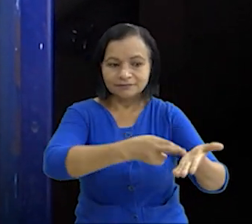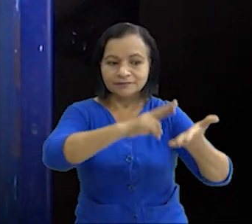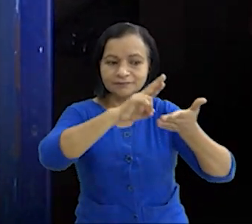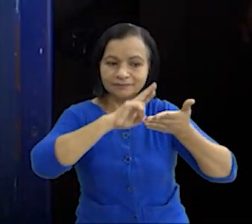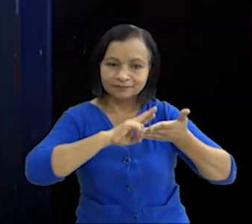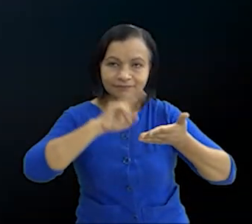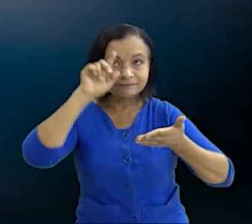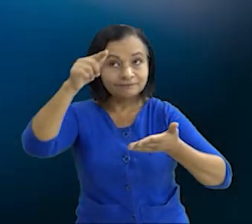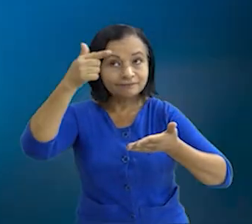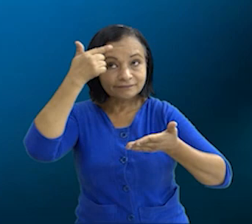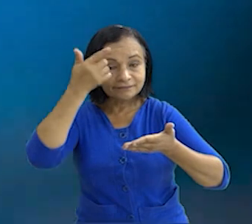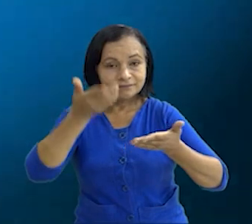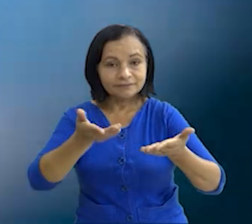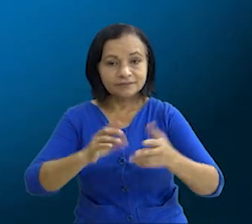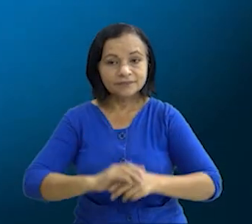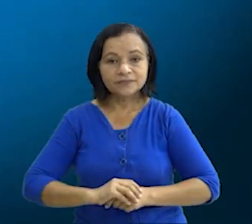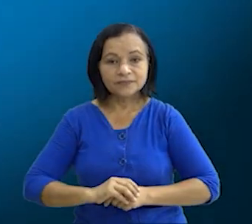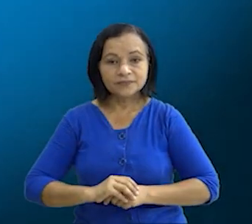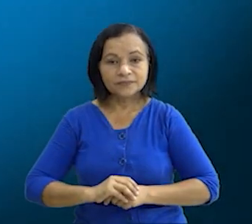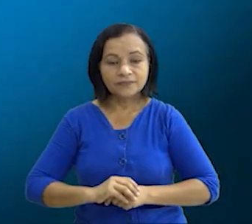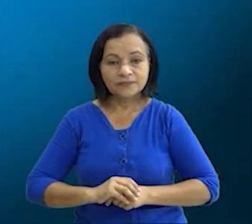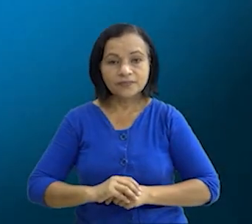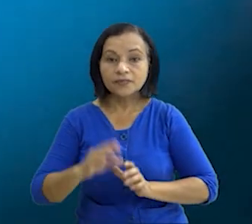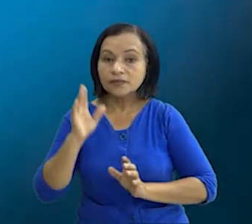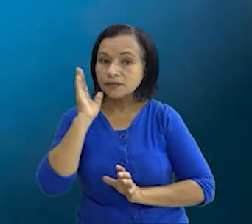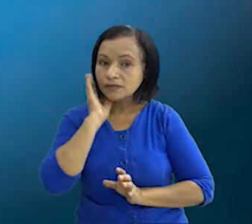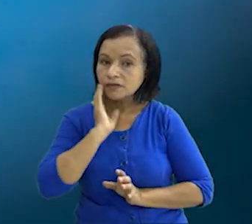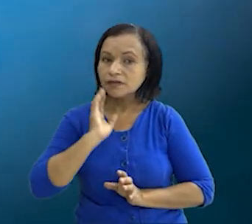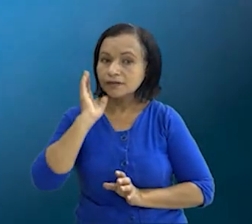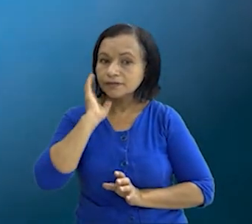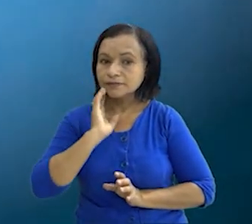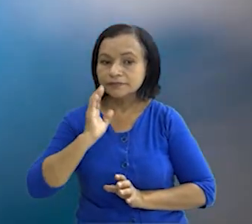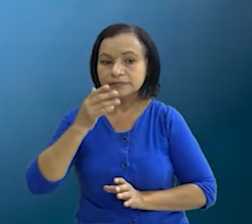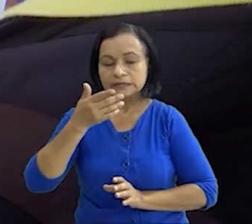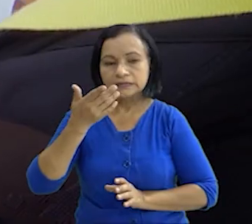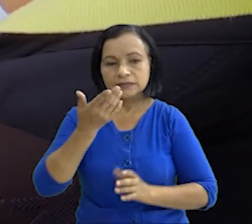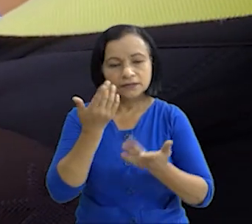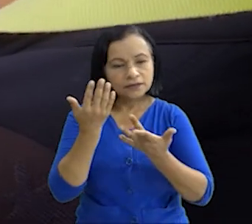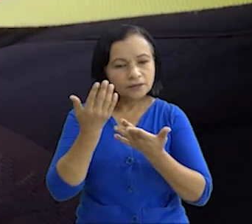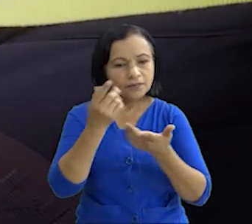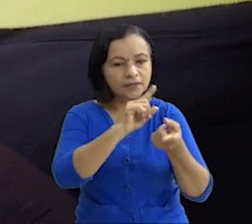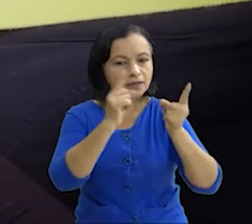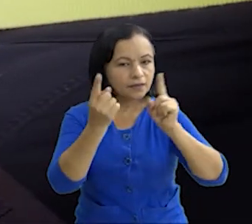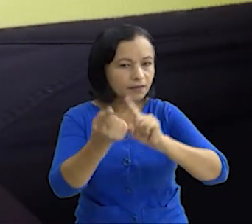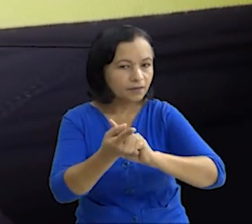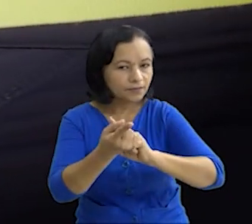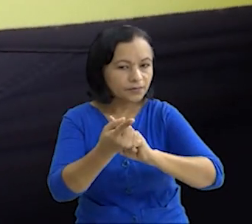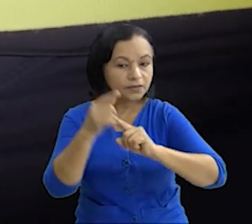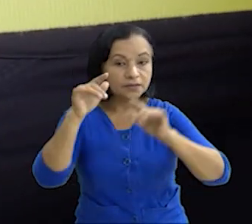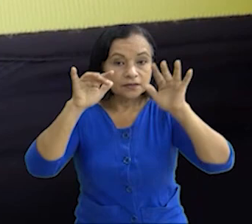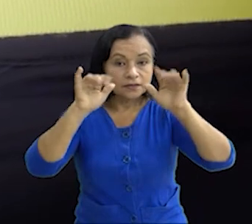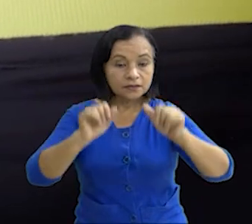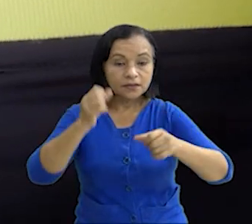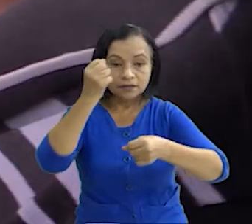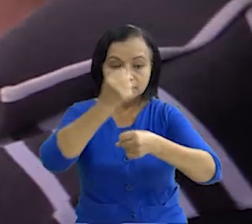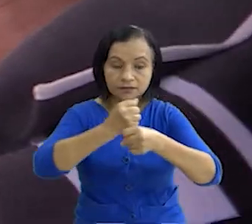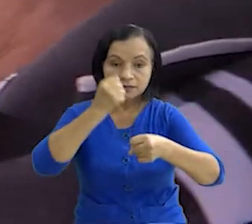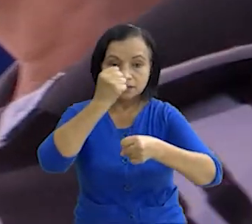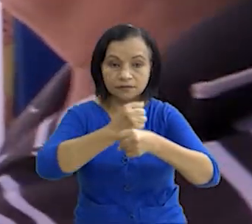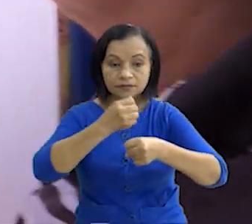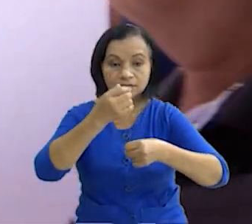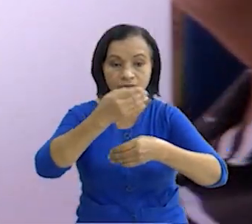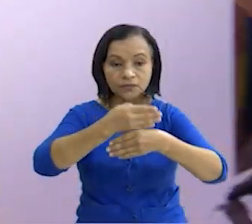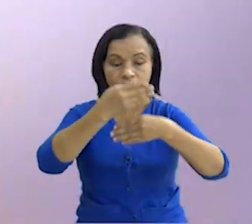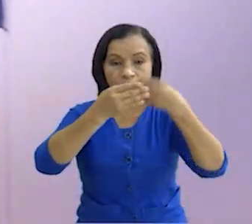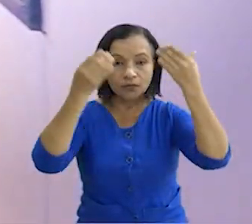ese gobierno. La experiencia deja una esperanza de cambio, pues desde ya trabajan para construir